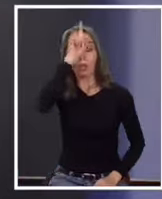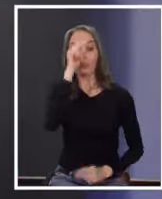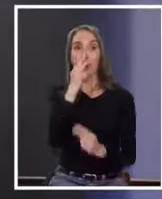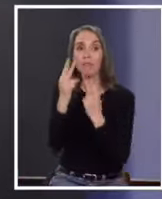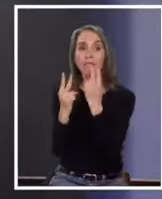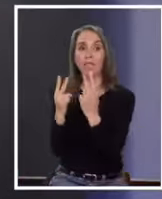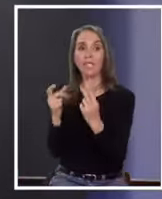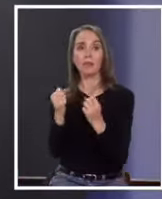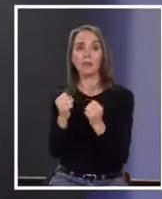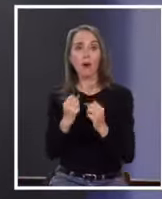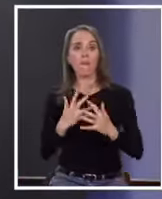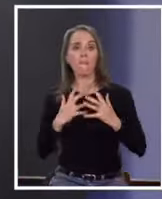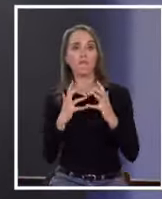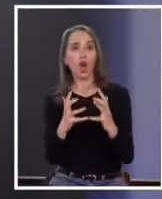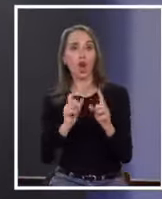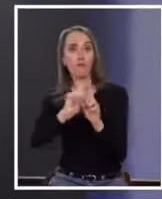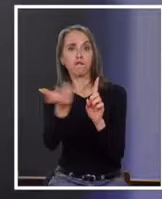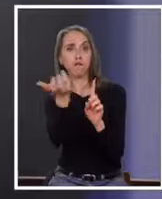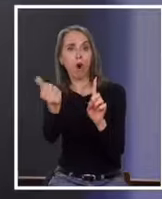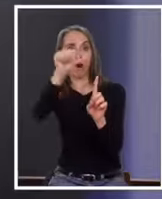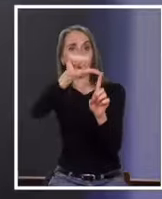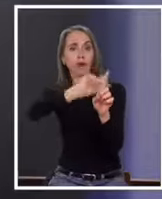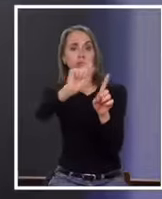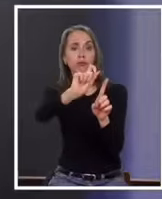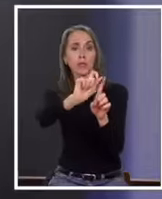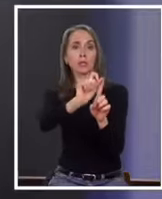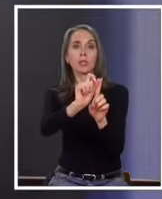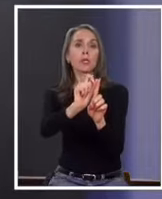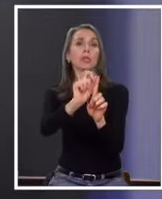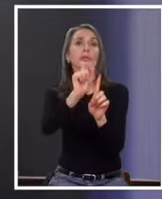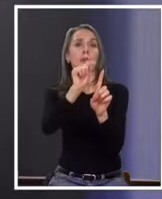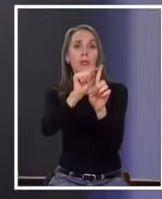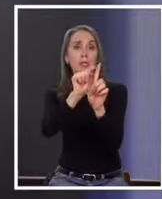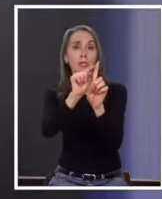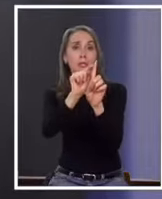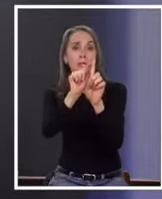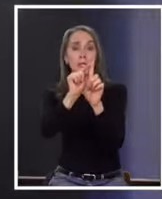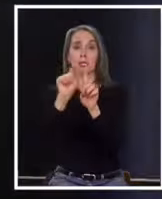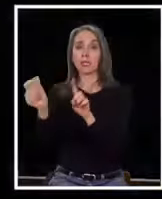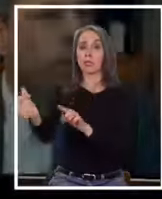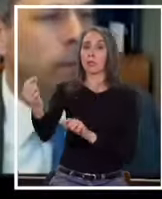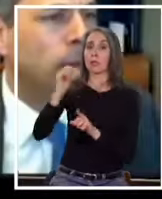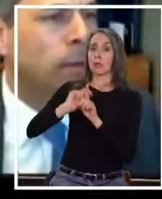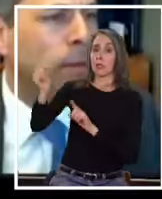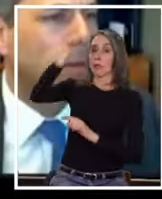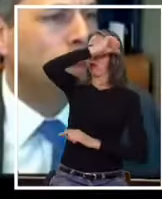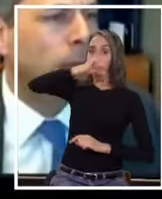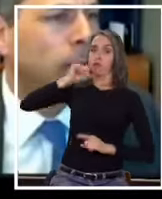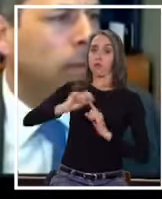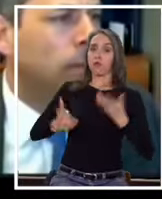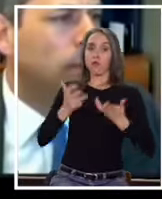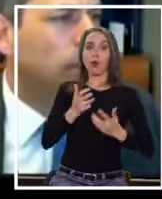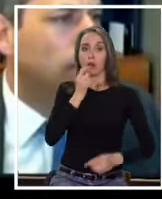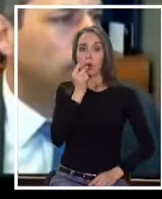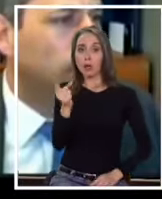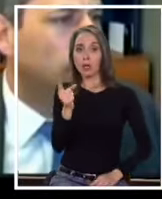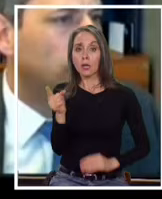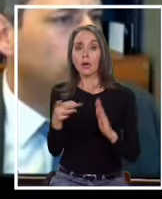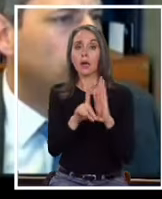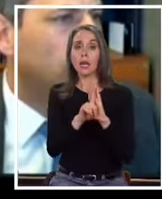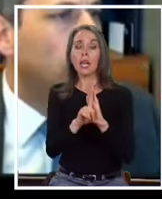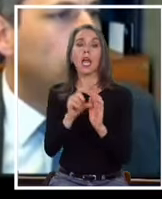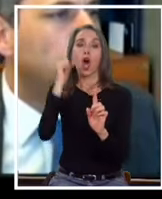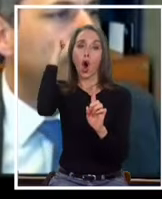este tipo de violencia. Y estos actos, estamos hablando de una persona que fue incinerada. Ademar fue formalizado por el